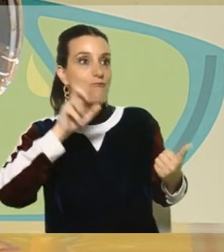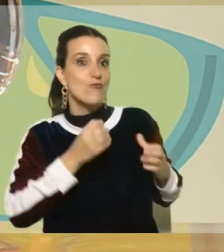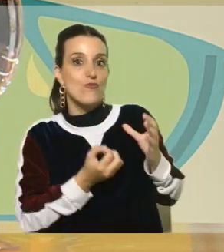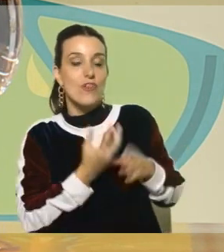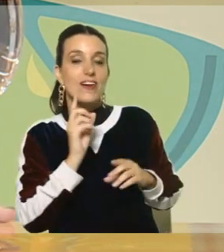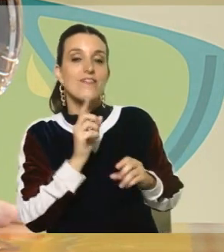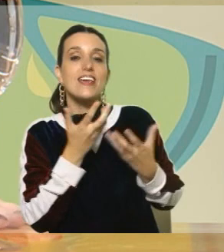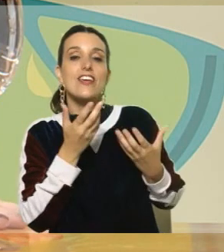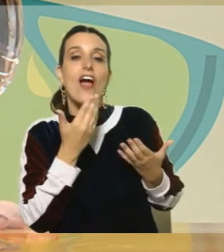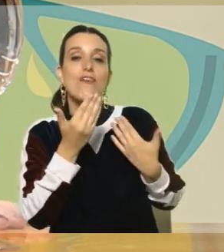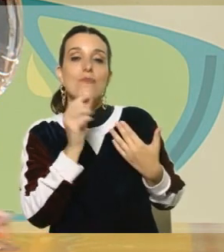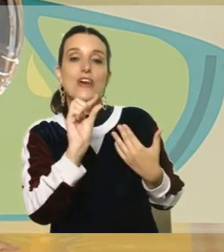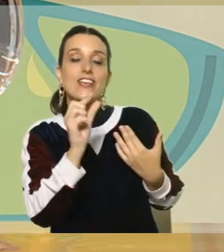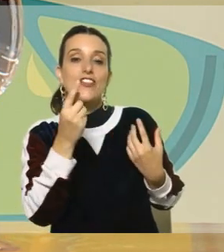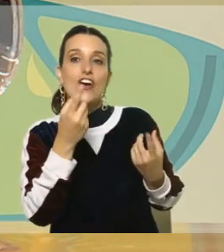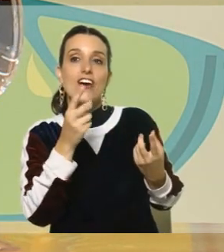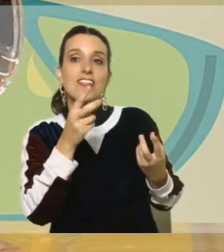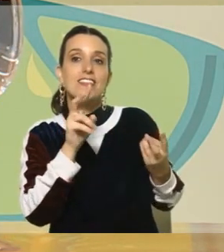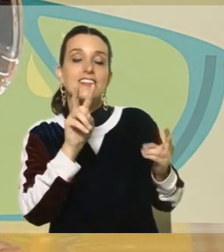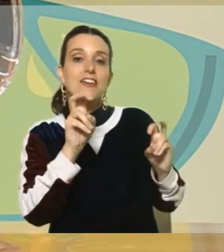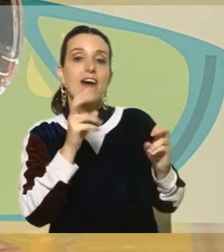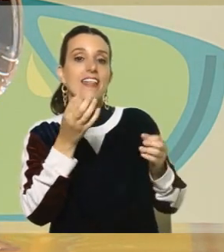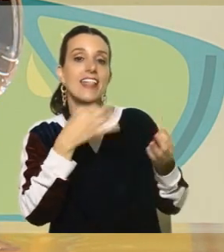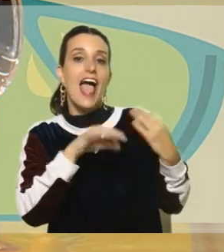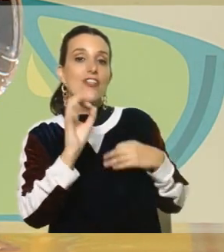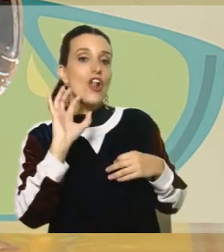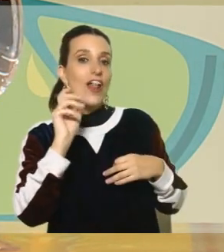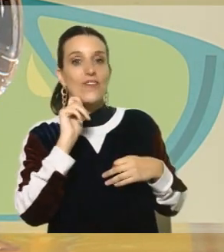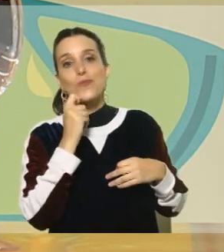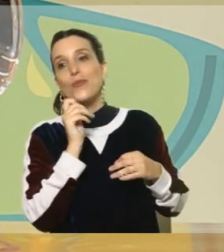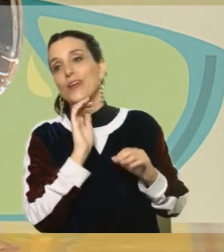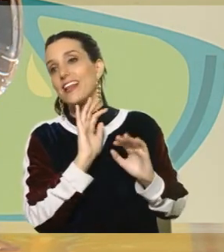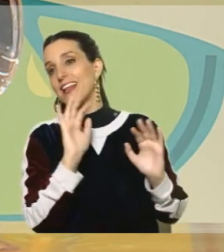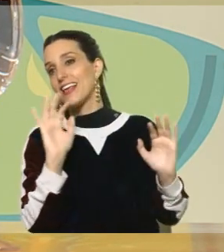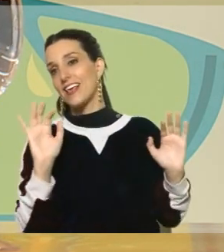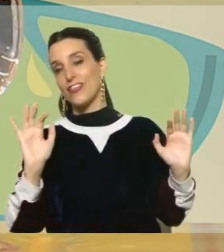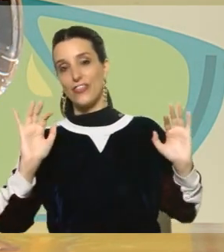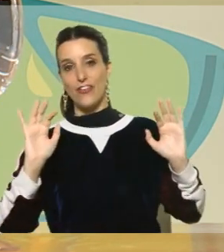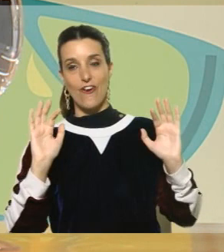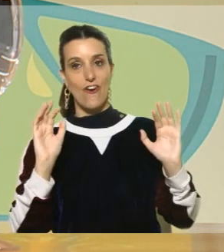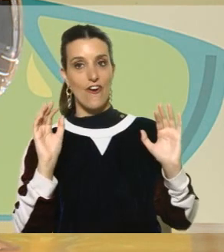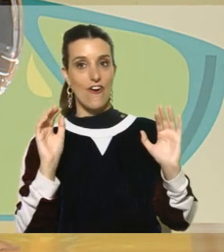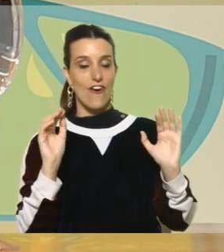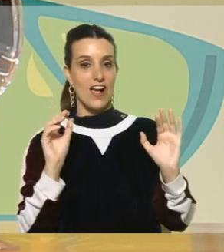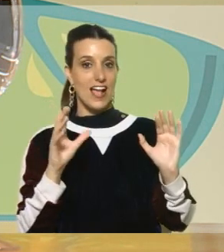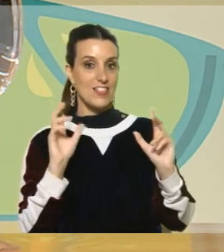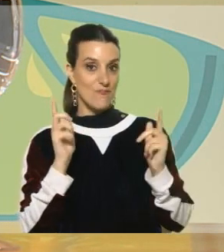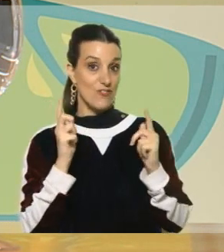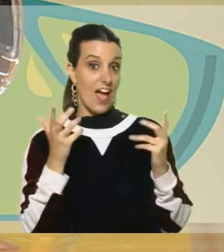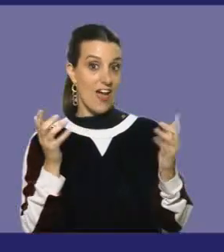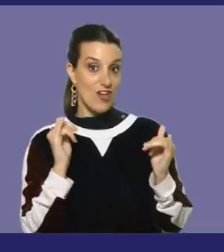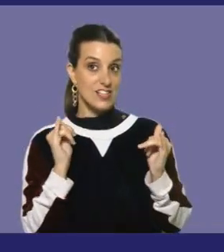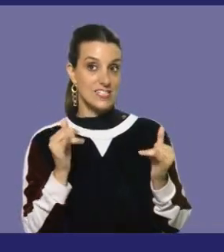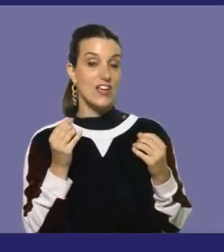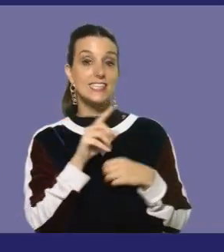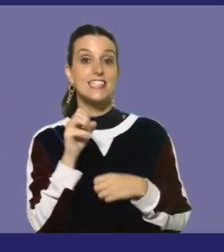hablar un poquito cuando nos visites de los radioteatros, ¿no? Algo tan lindo que se había disfrutado tanto, ¿no?, en lo que es